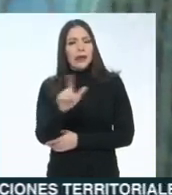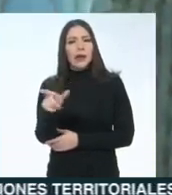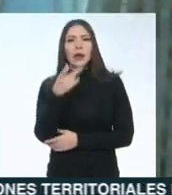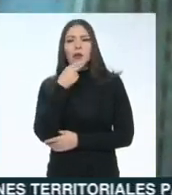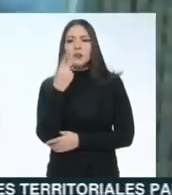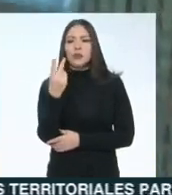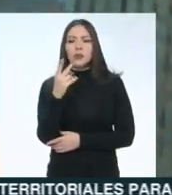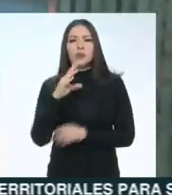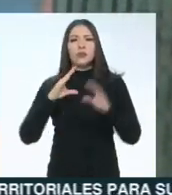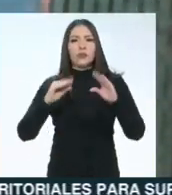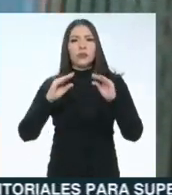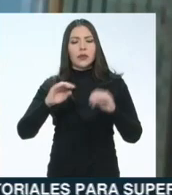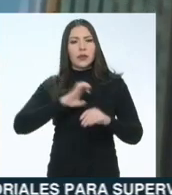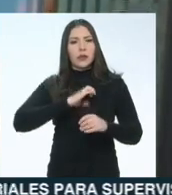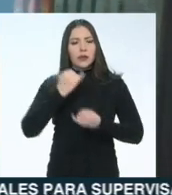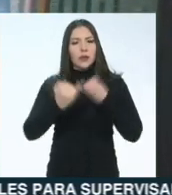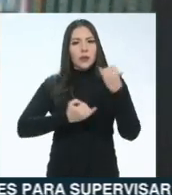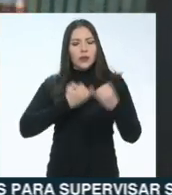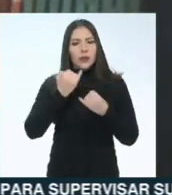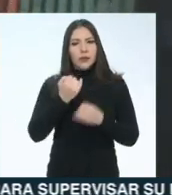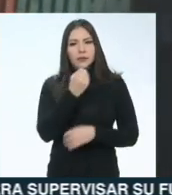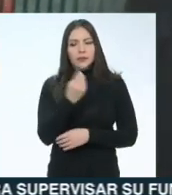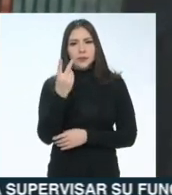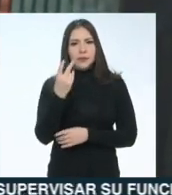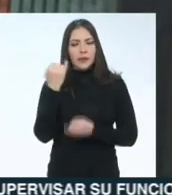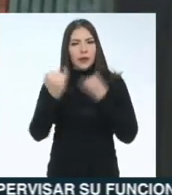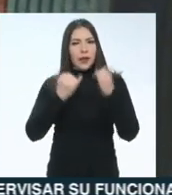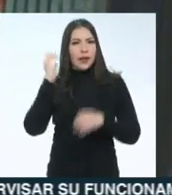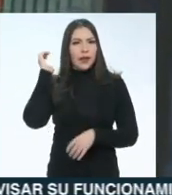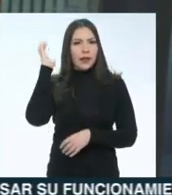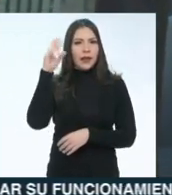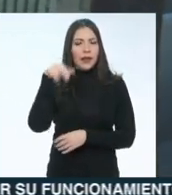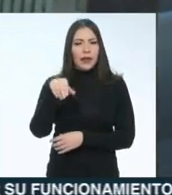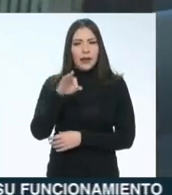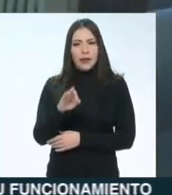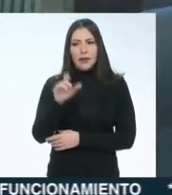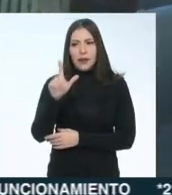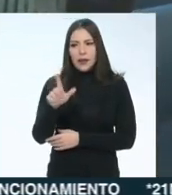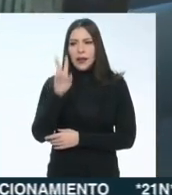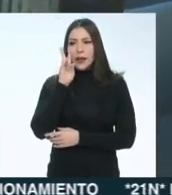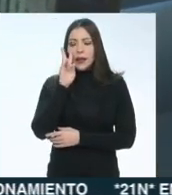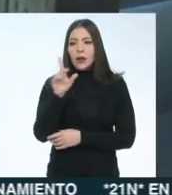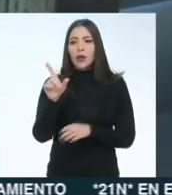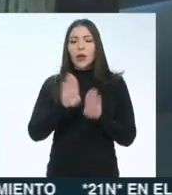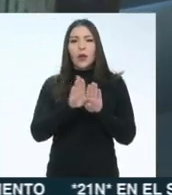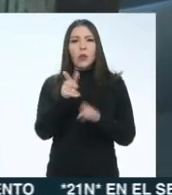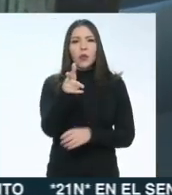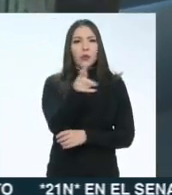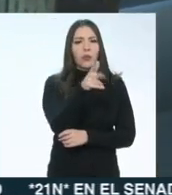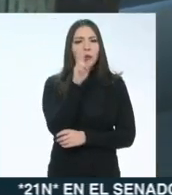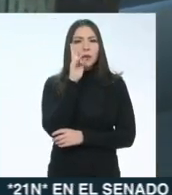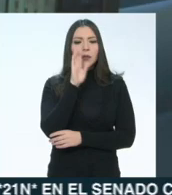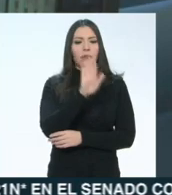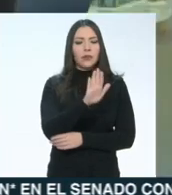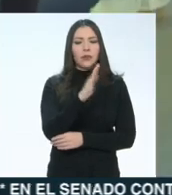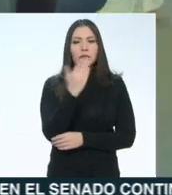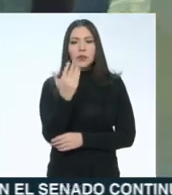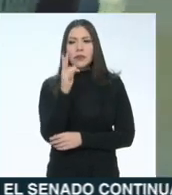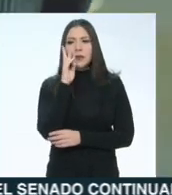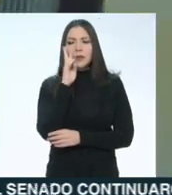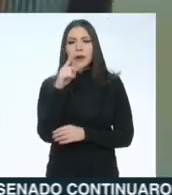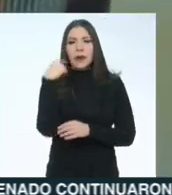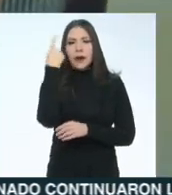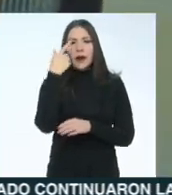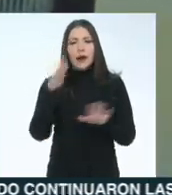los Juegan dos Patriotas. posiciones dentro de los Exacto. Patriotas. Entonces, Claro. vemos primero a Tom Brady, mueves la toma y se ve el coach. Lo impresionante, Entonces, es exacto, ¿no? Que